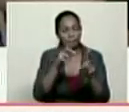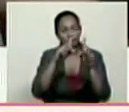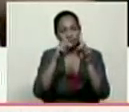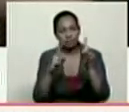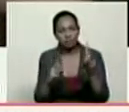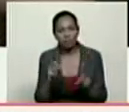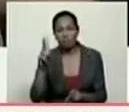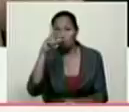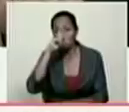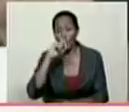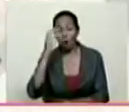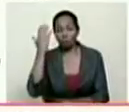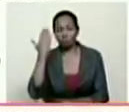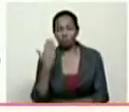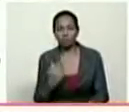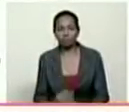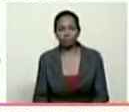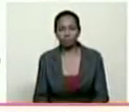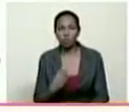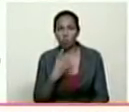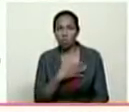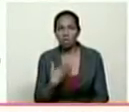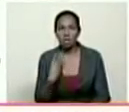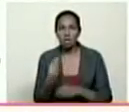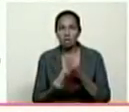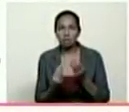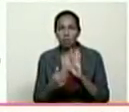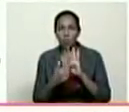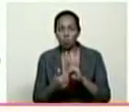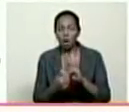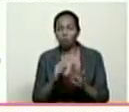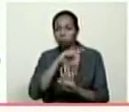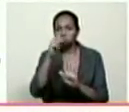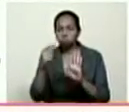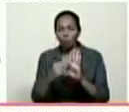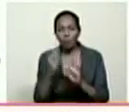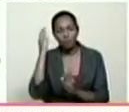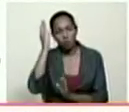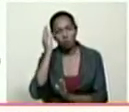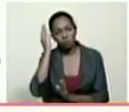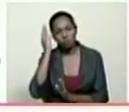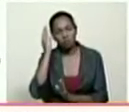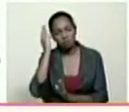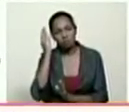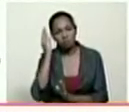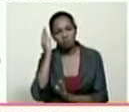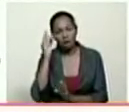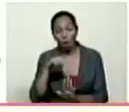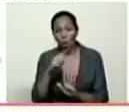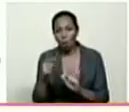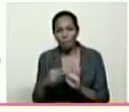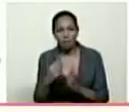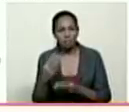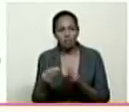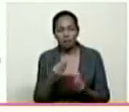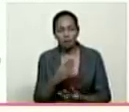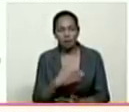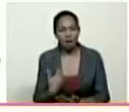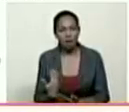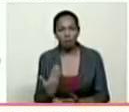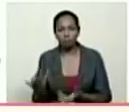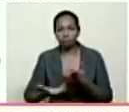nacional. Han provocado, y ya se tiene completa conciencia de del carácter provocado de esos incendios,